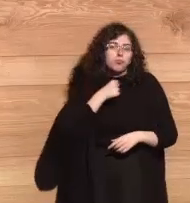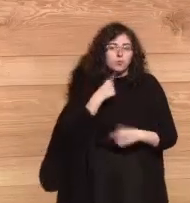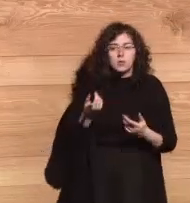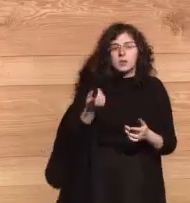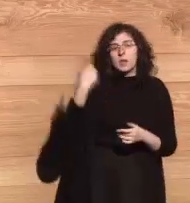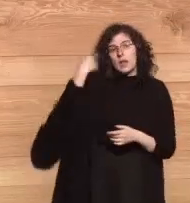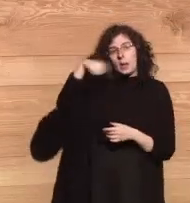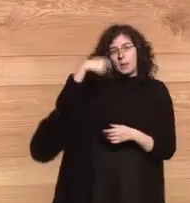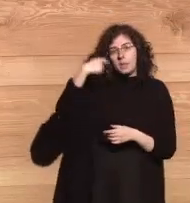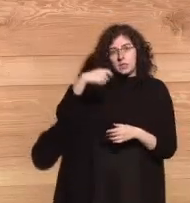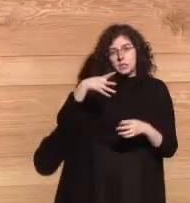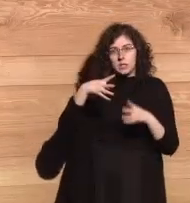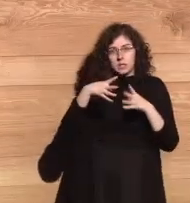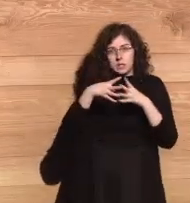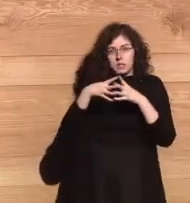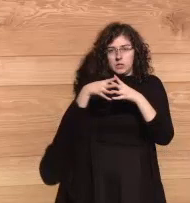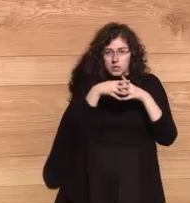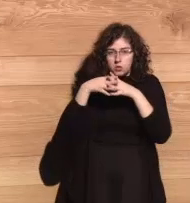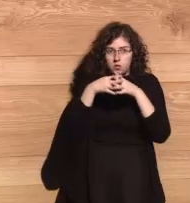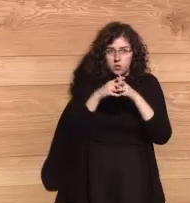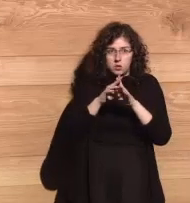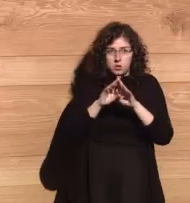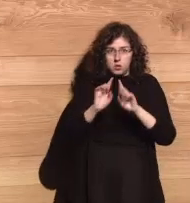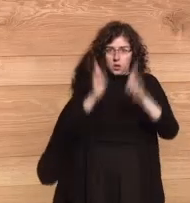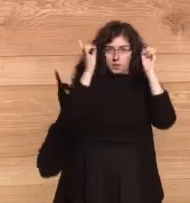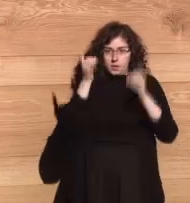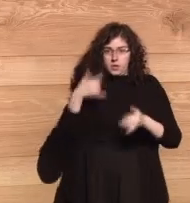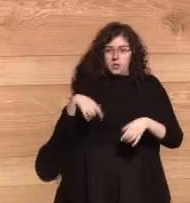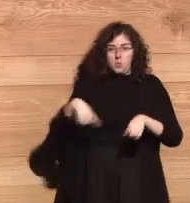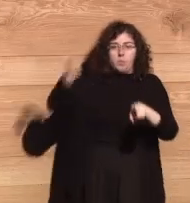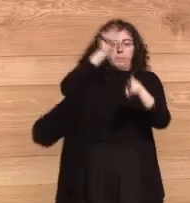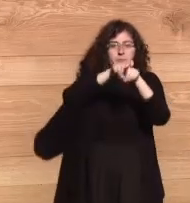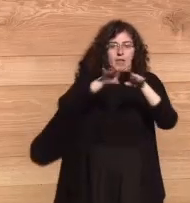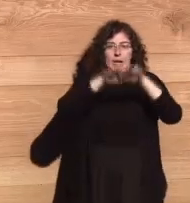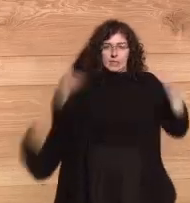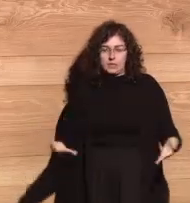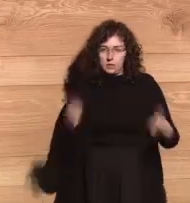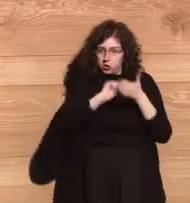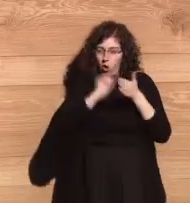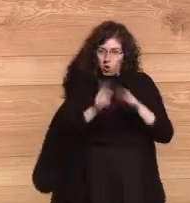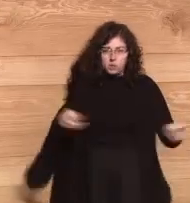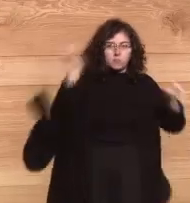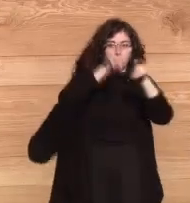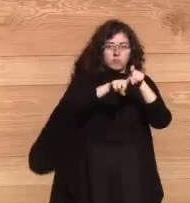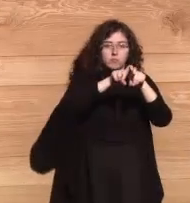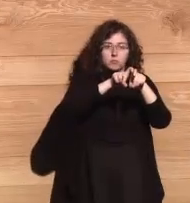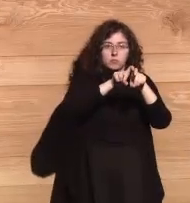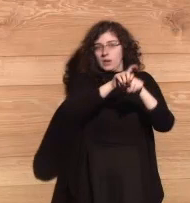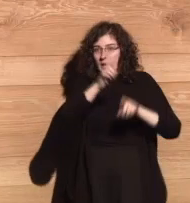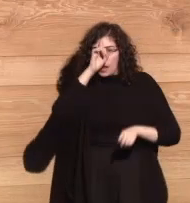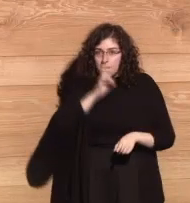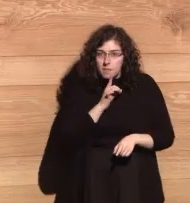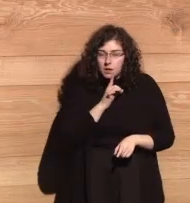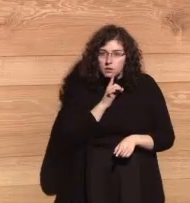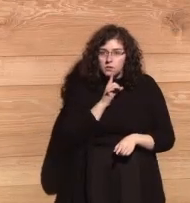Ese presidente de Estados Unidos, la primera potencia del mundo, con los pies encima del escritorio, bueno, pues ese tipo de imagen, y de ahí... Que